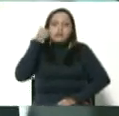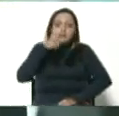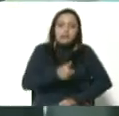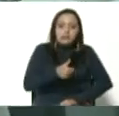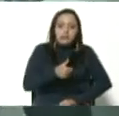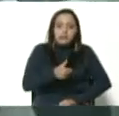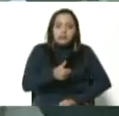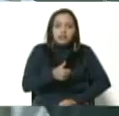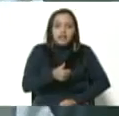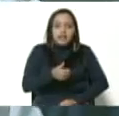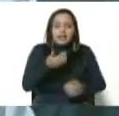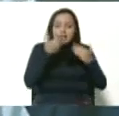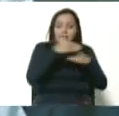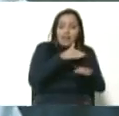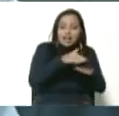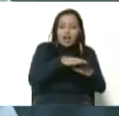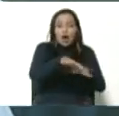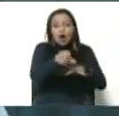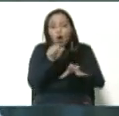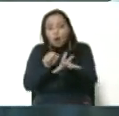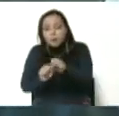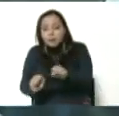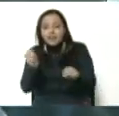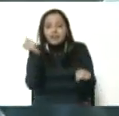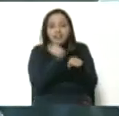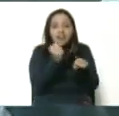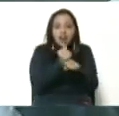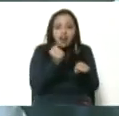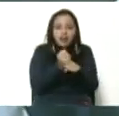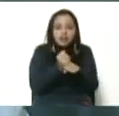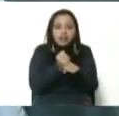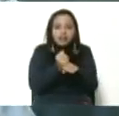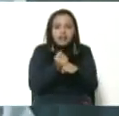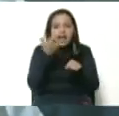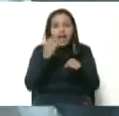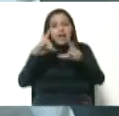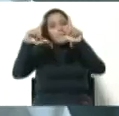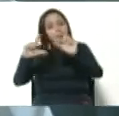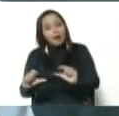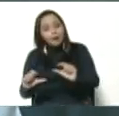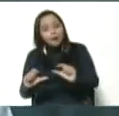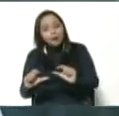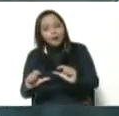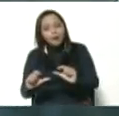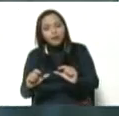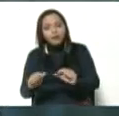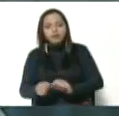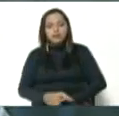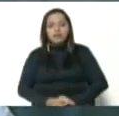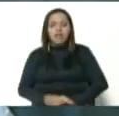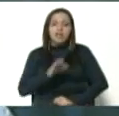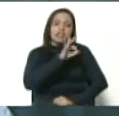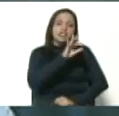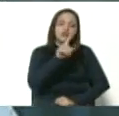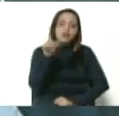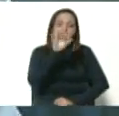nivel de acceso de la clase obrera al Producto Interno Bruto bajó de 31% de